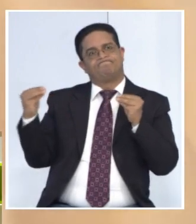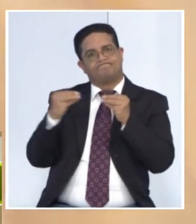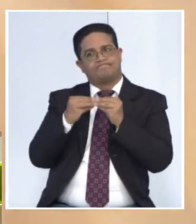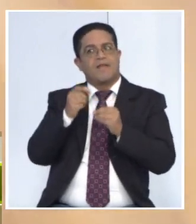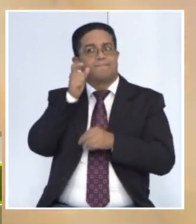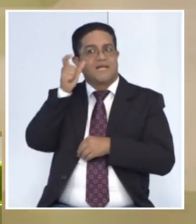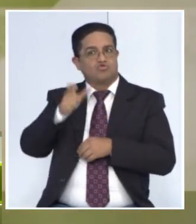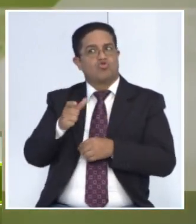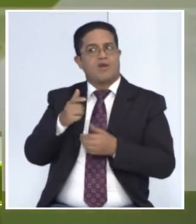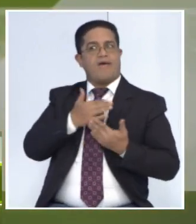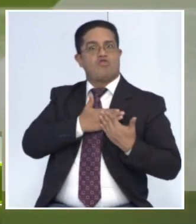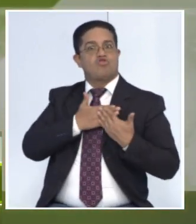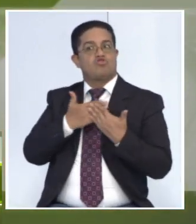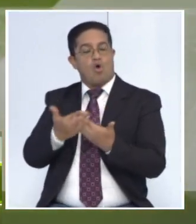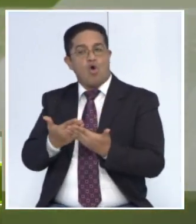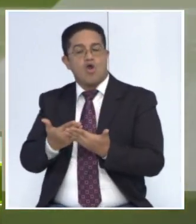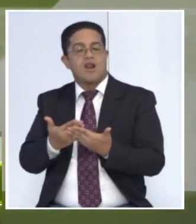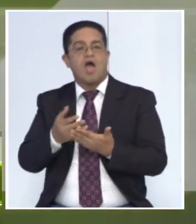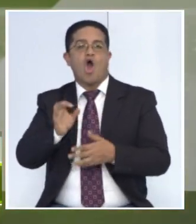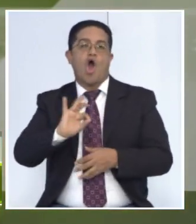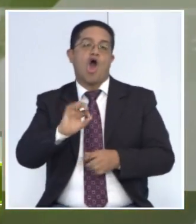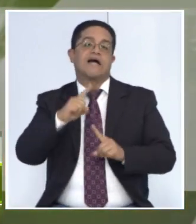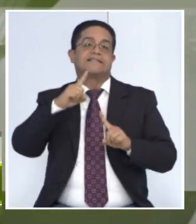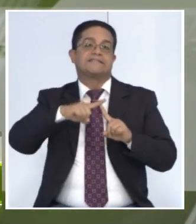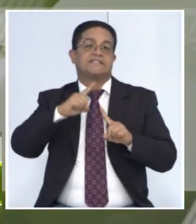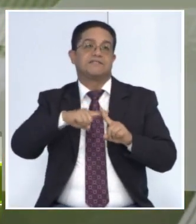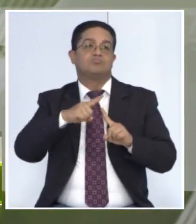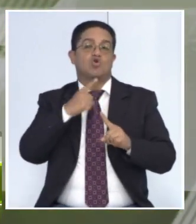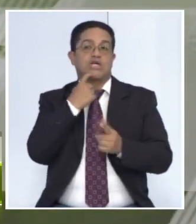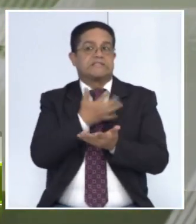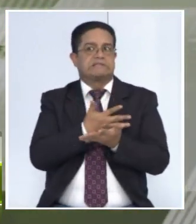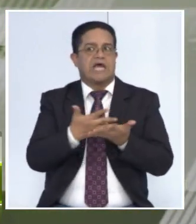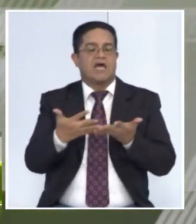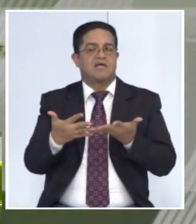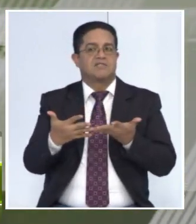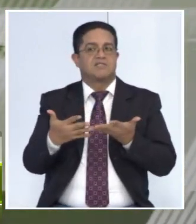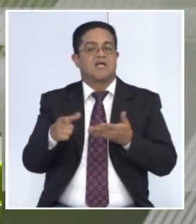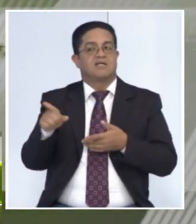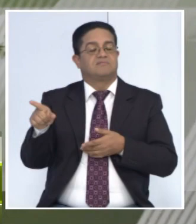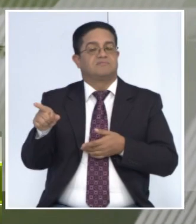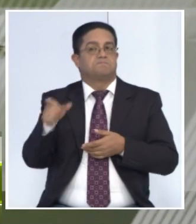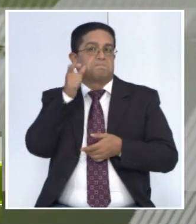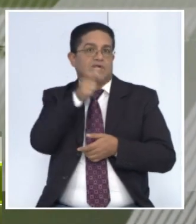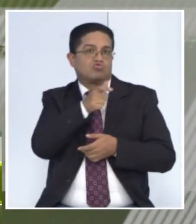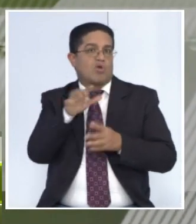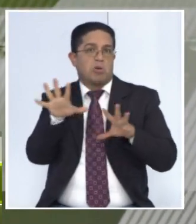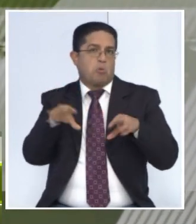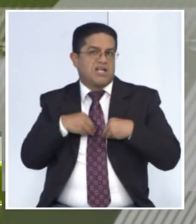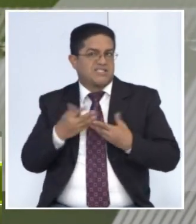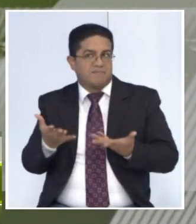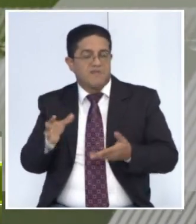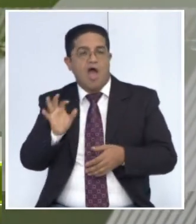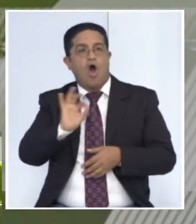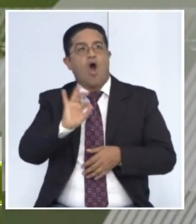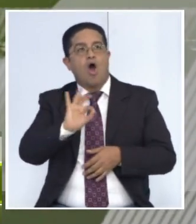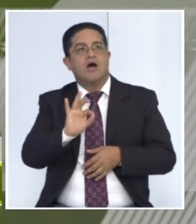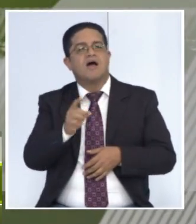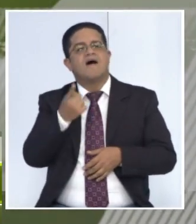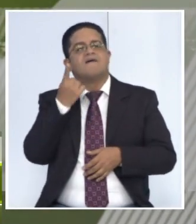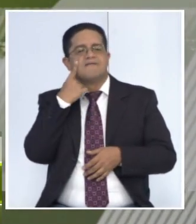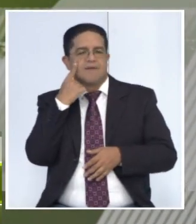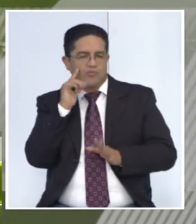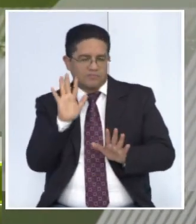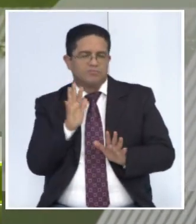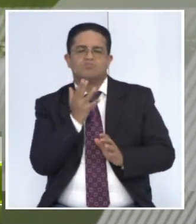donar sangre o mi tipo de sangre será beneficioso para una cantidad importante de personas? Porque vemos cuando piden,